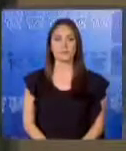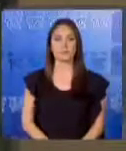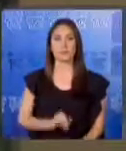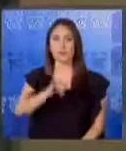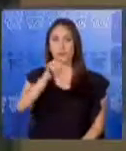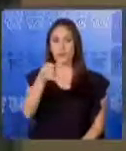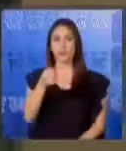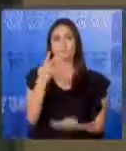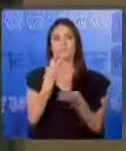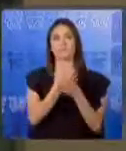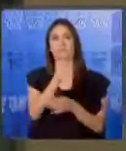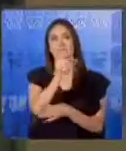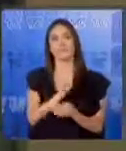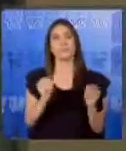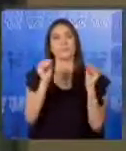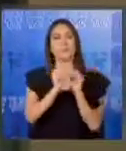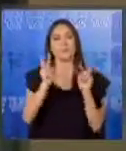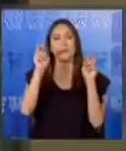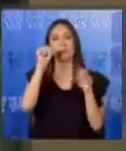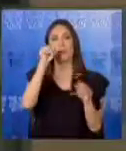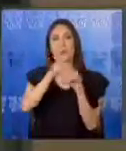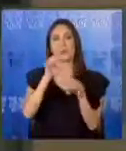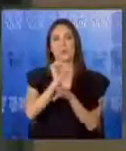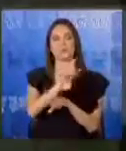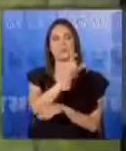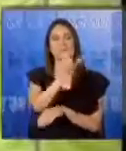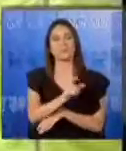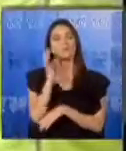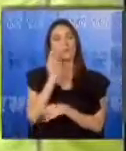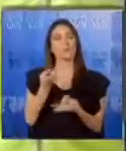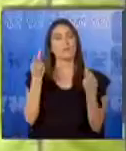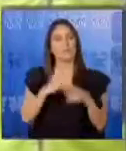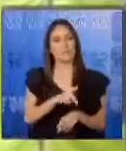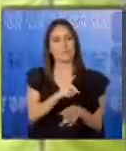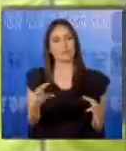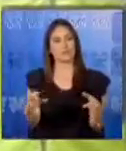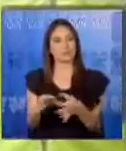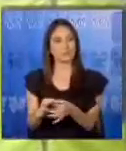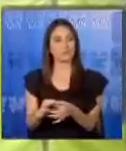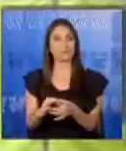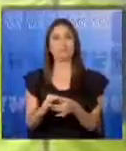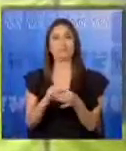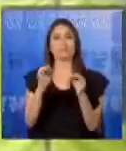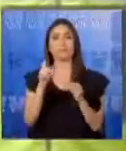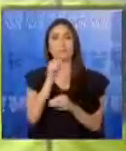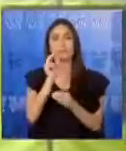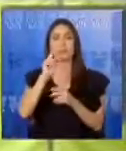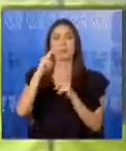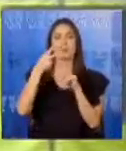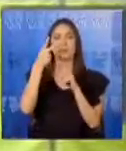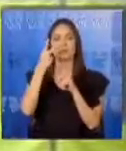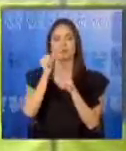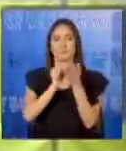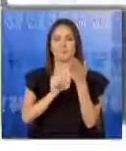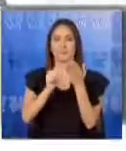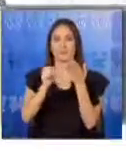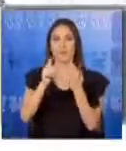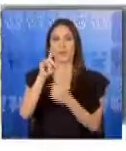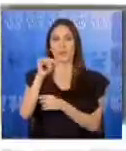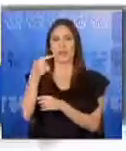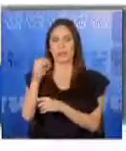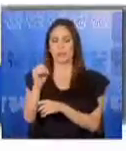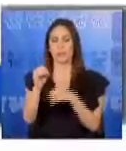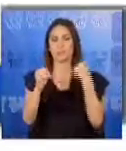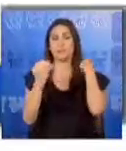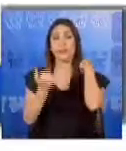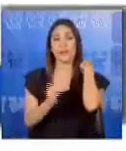Jueves fue detenida una implicada más en el caso Petro Ecuador. Así lo confirmó a través de su cuenta de Twitter el viceministro del Interior, Diego Fuentes. Se ha